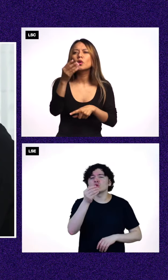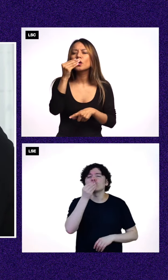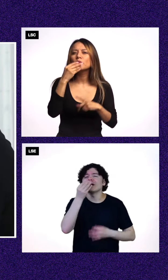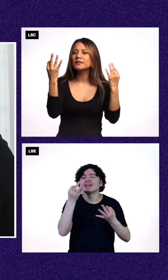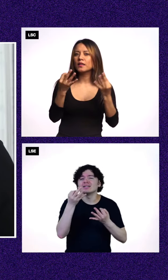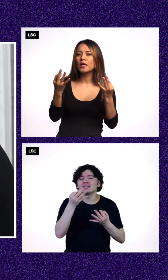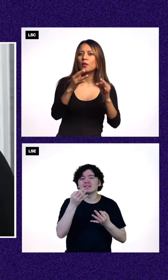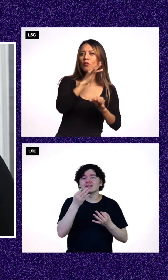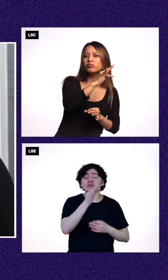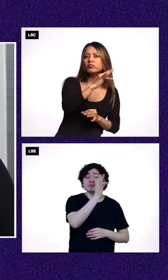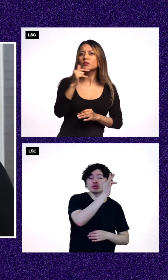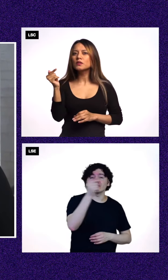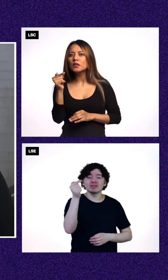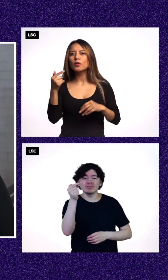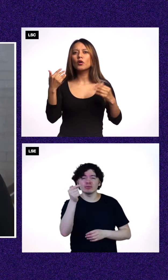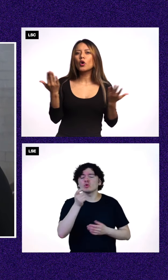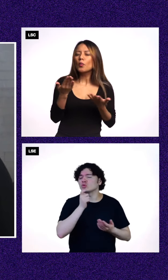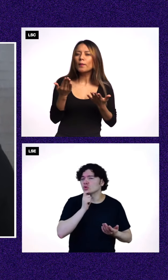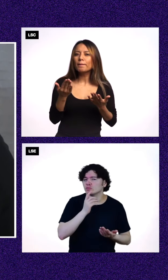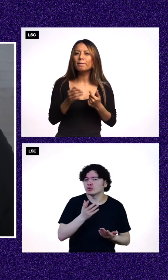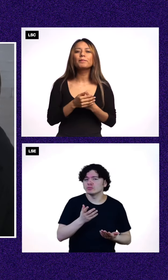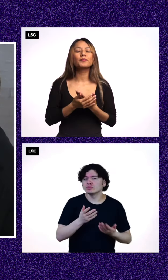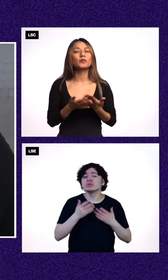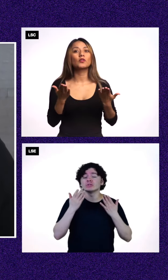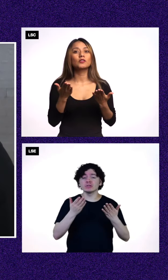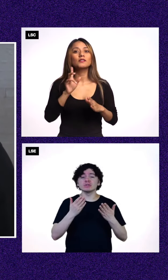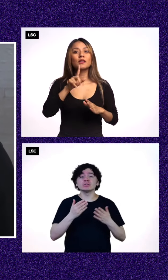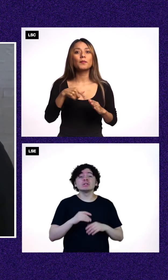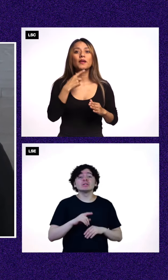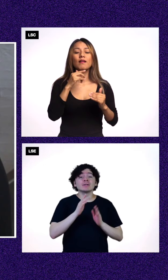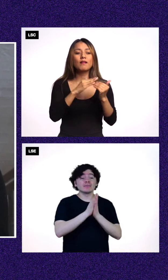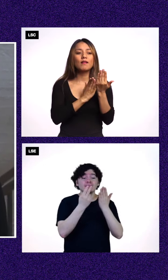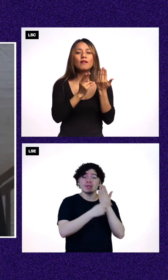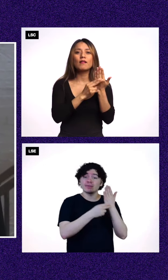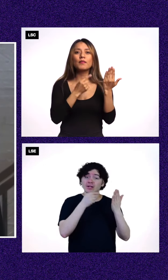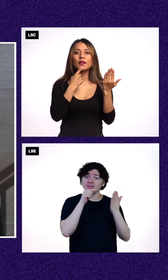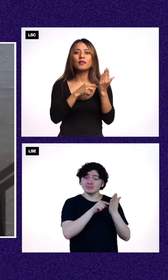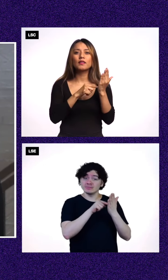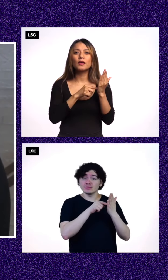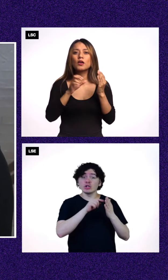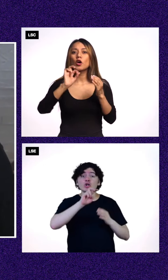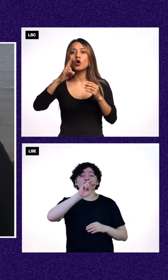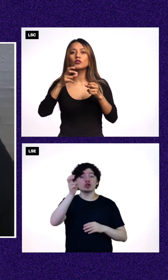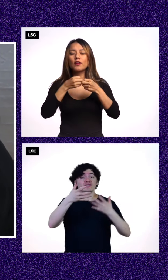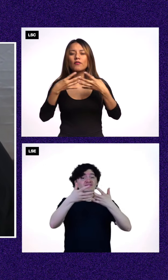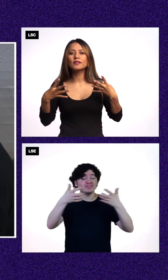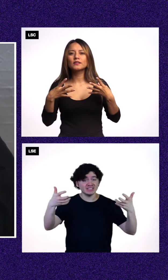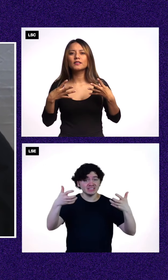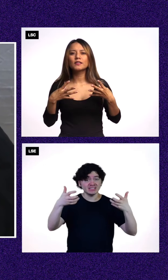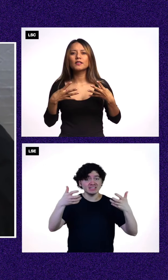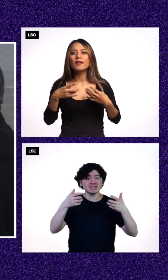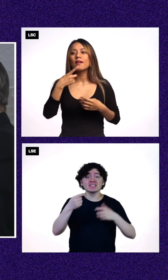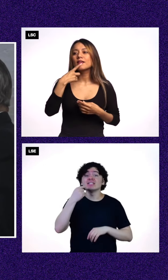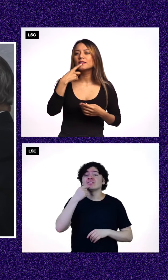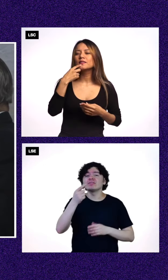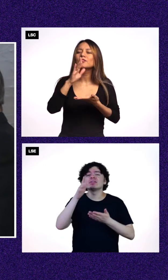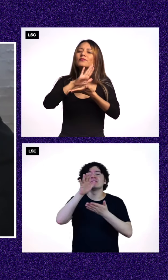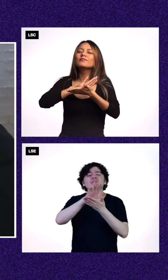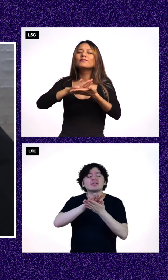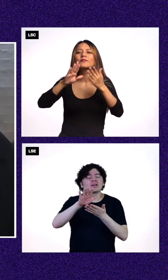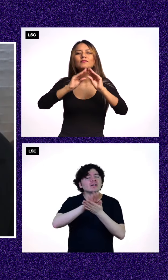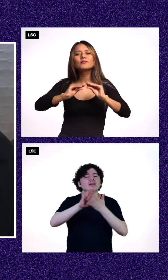Proverbios 16:24 dice, panal de miel son los dichos suaves, suavidad al alma y medicina